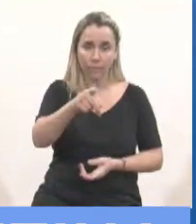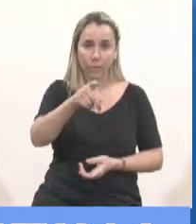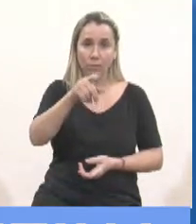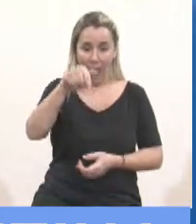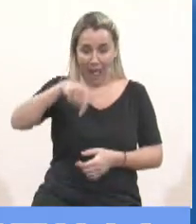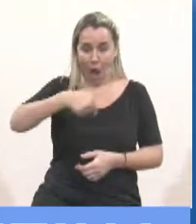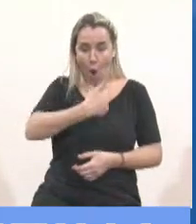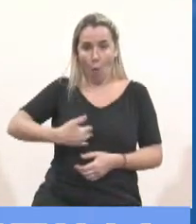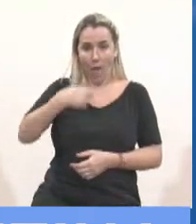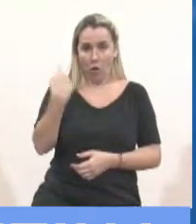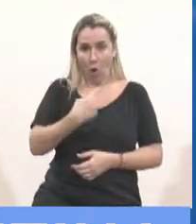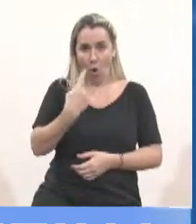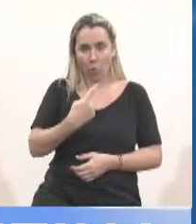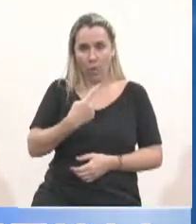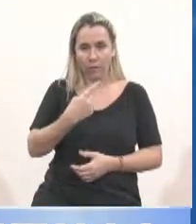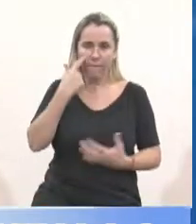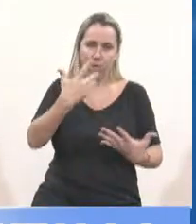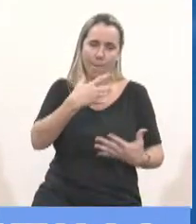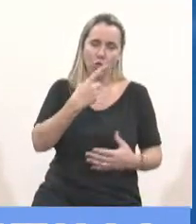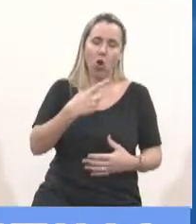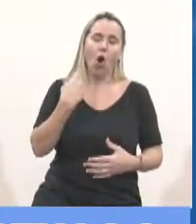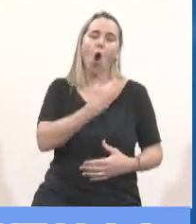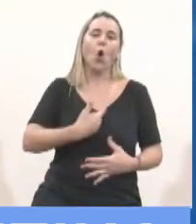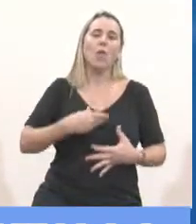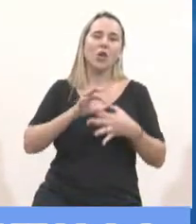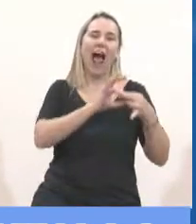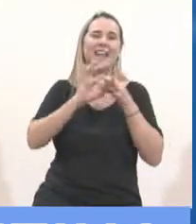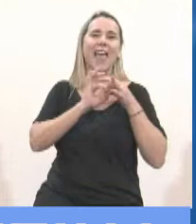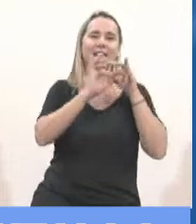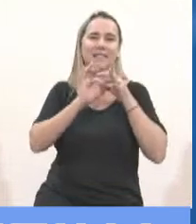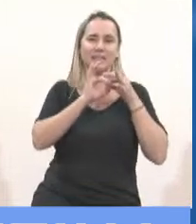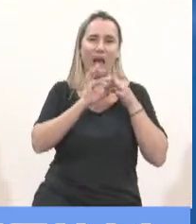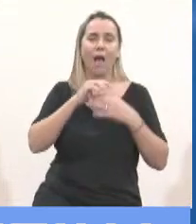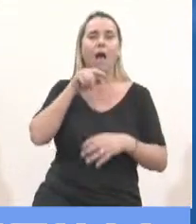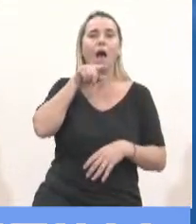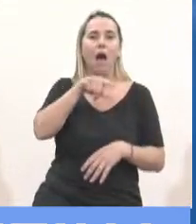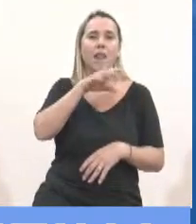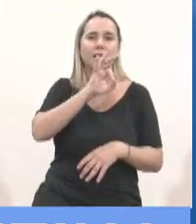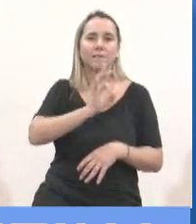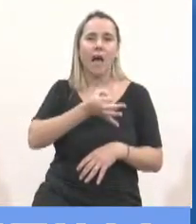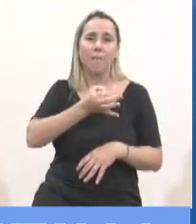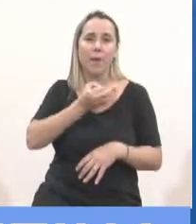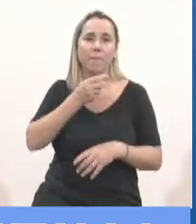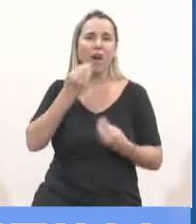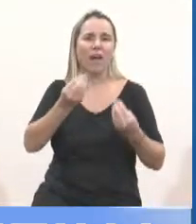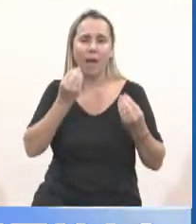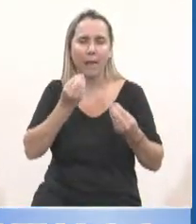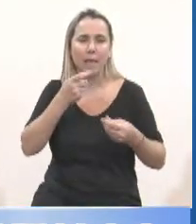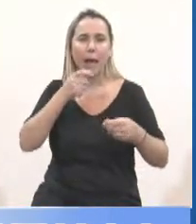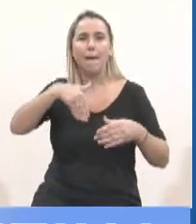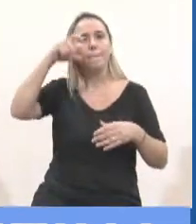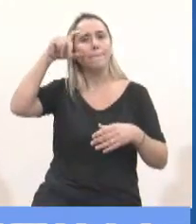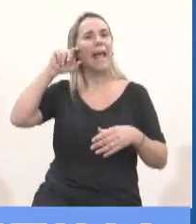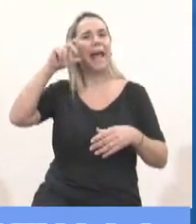Nuestro gobierno, después del famoso gobierno de la Alianza, ahora que sabemos también lo que pasó con el